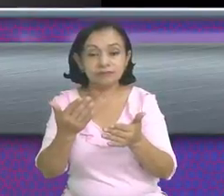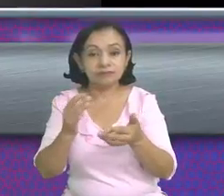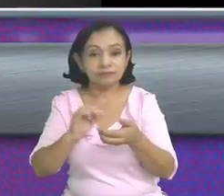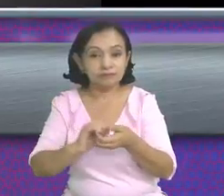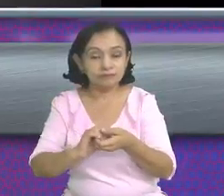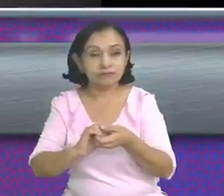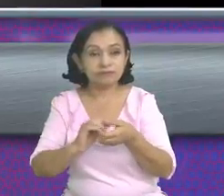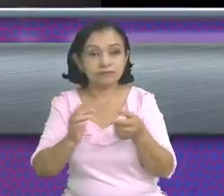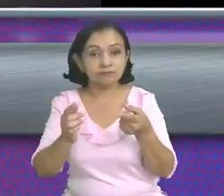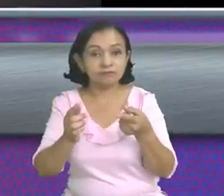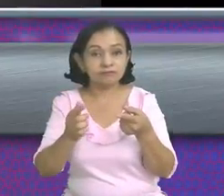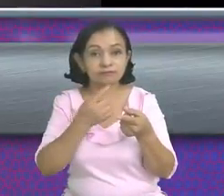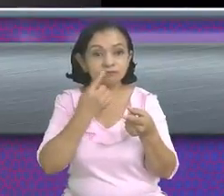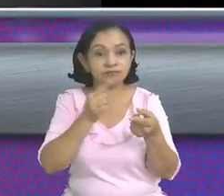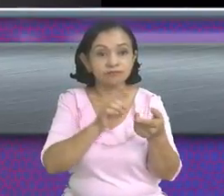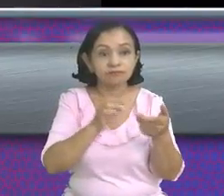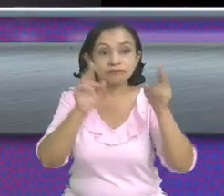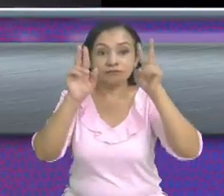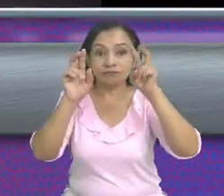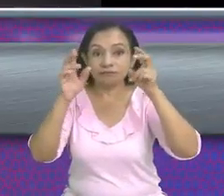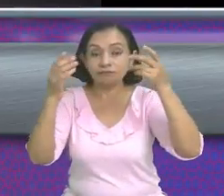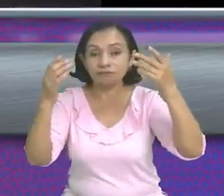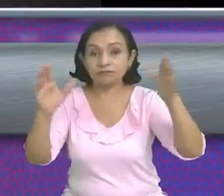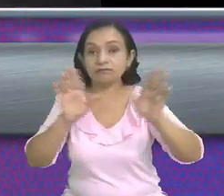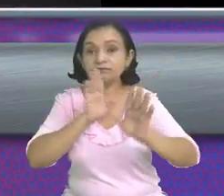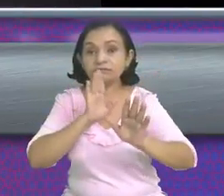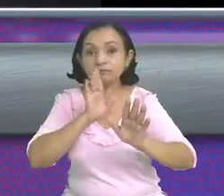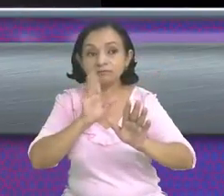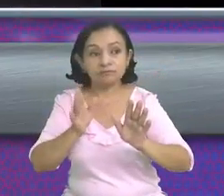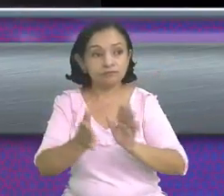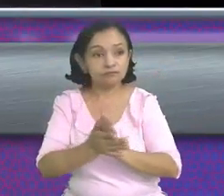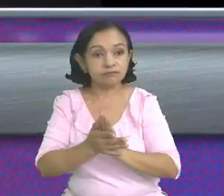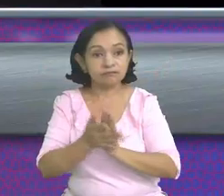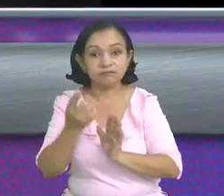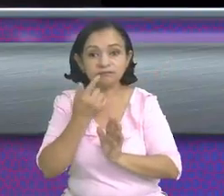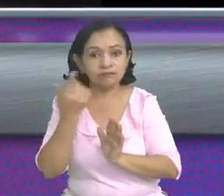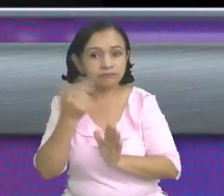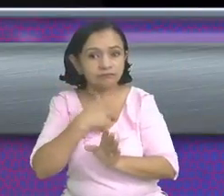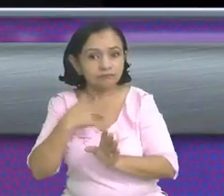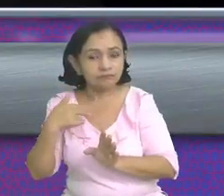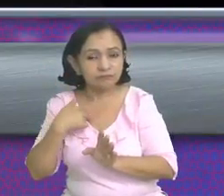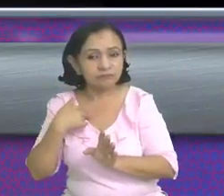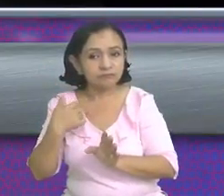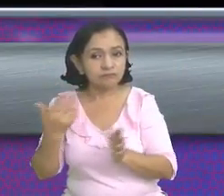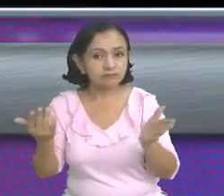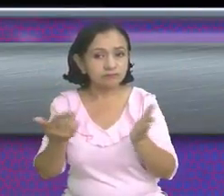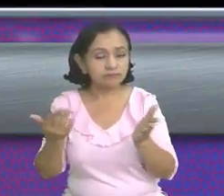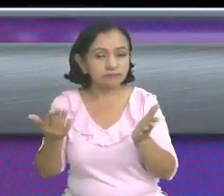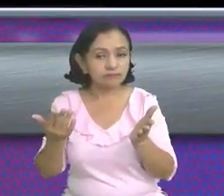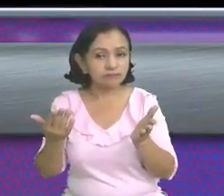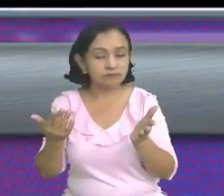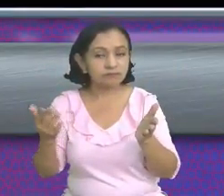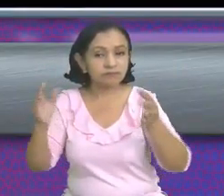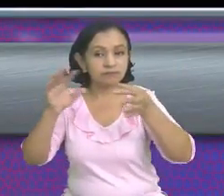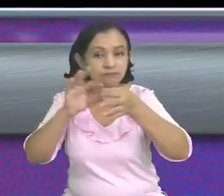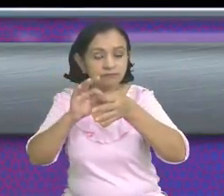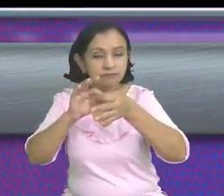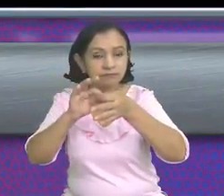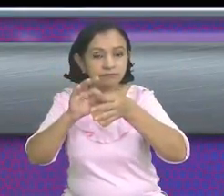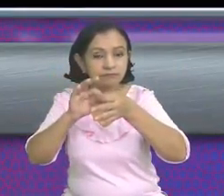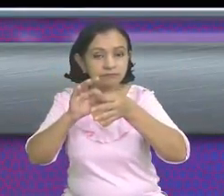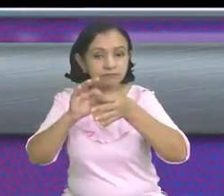la bulimia. Y esos son temas importantes que hay que abordar. ¿Cómo está comiendo el muchacho? ¿Cuánto ejercicio está haciendo? Aunque nosotros, como parte de la salud mental,